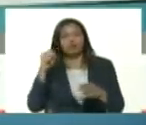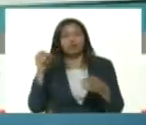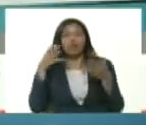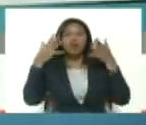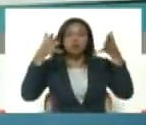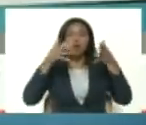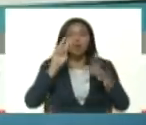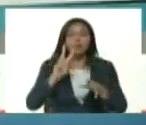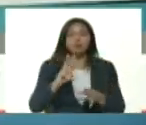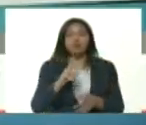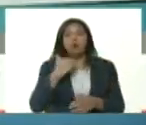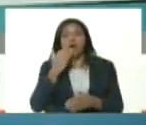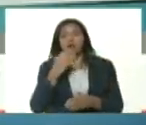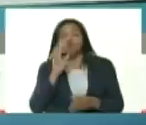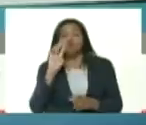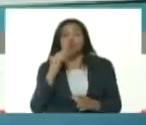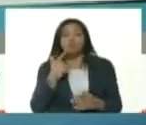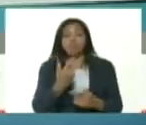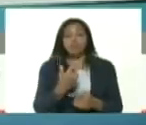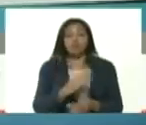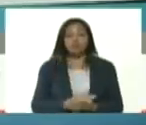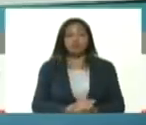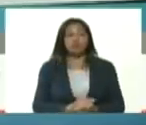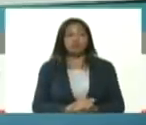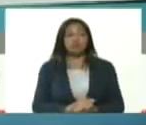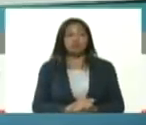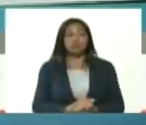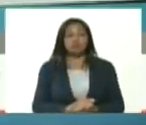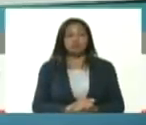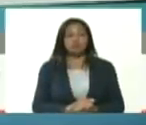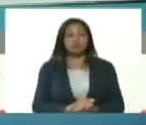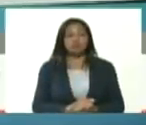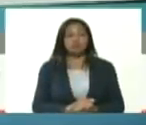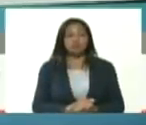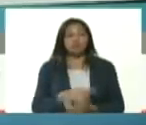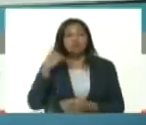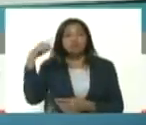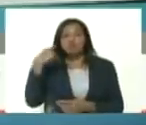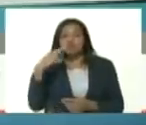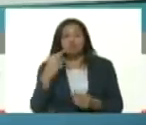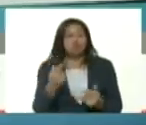han visto casos, cosas que yo digo, y están tan